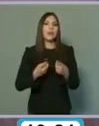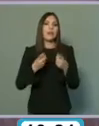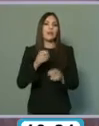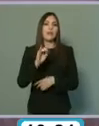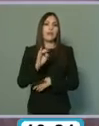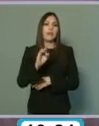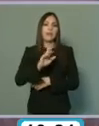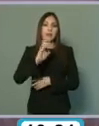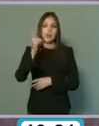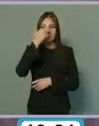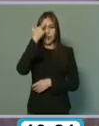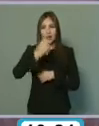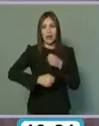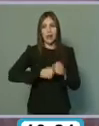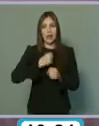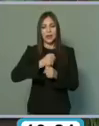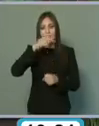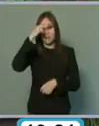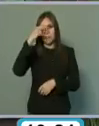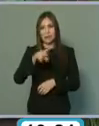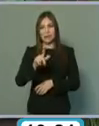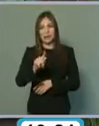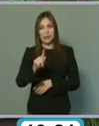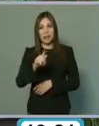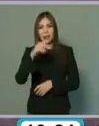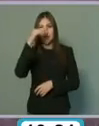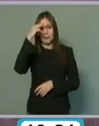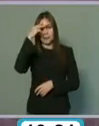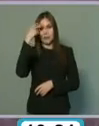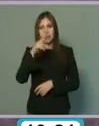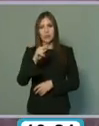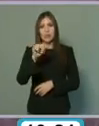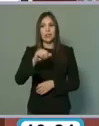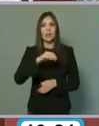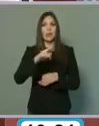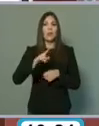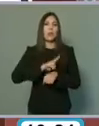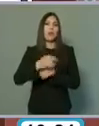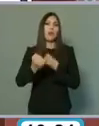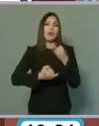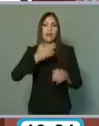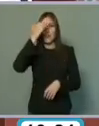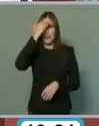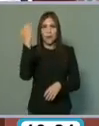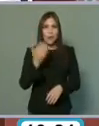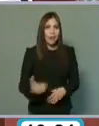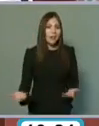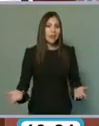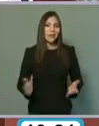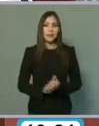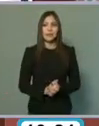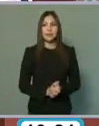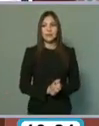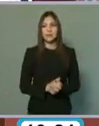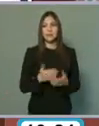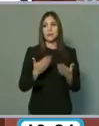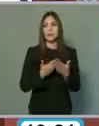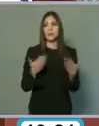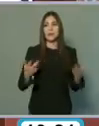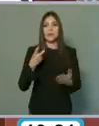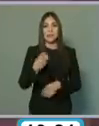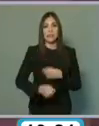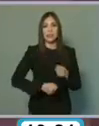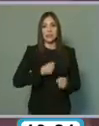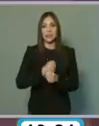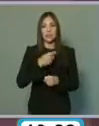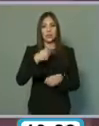de México 70, México 86, que nos fue horrible, ¿verdad? Pero bueno, este año la verdad es que la selección viene muy bien. O sea,